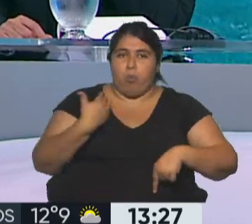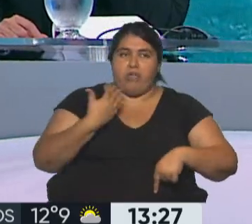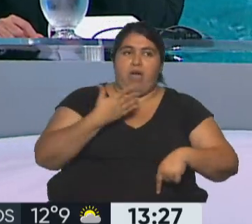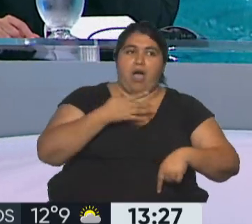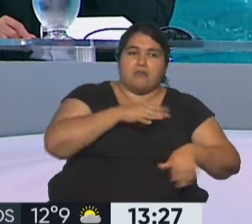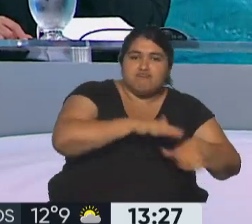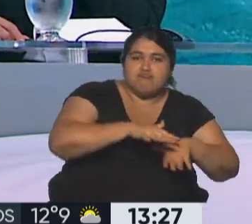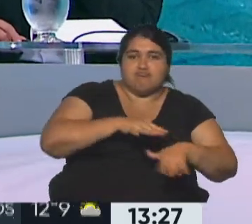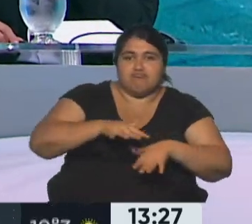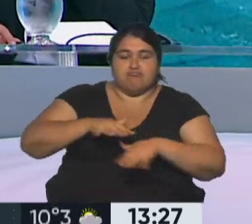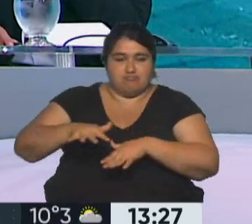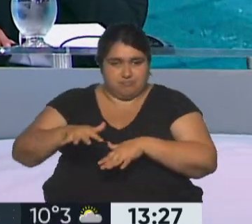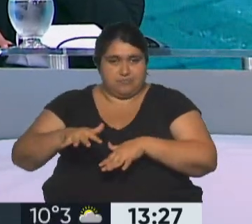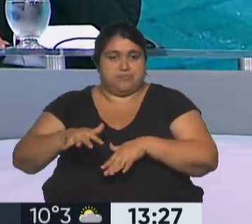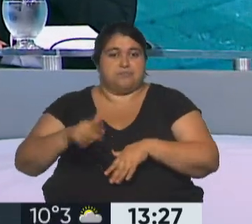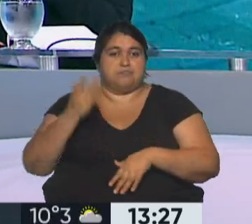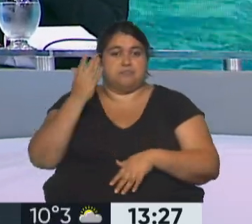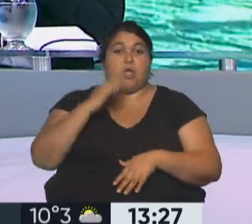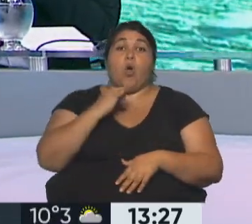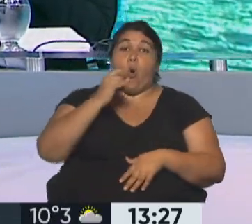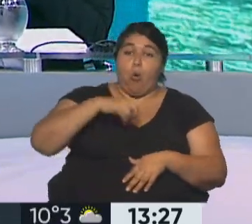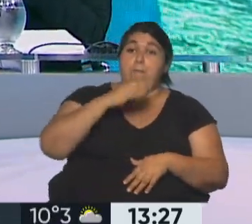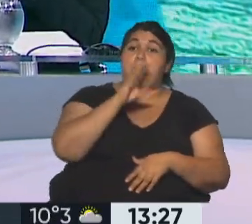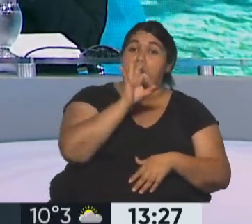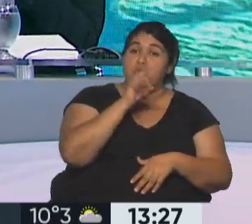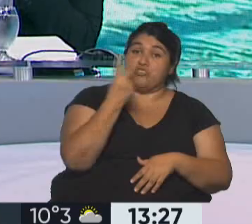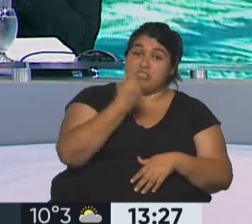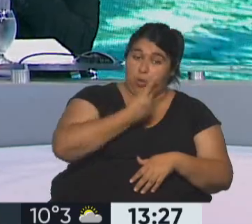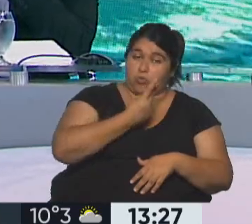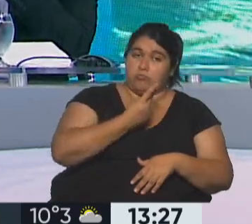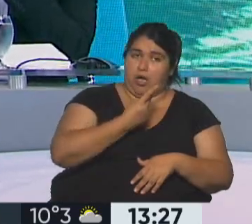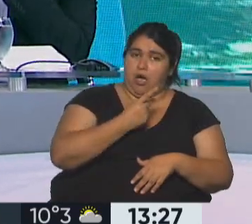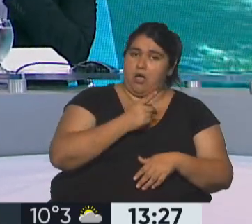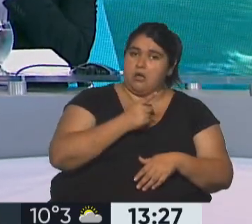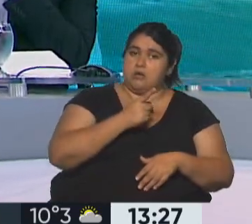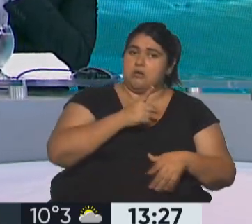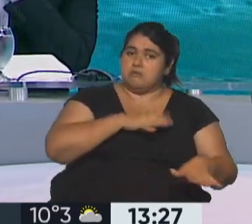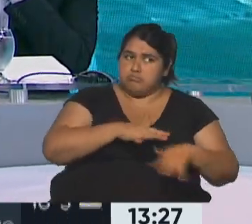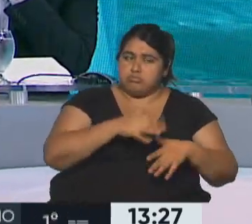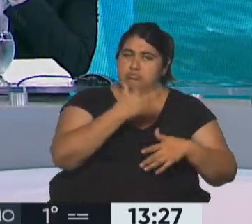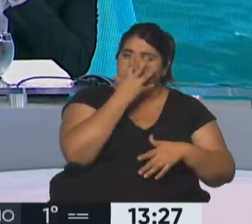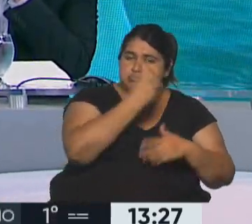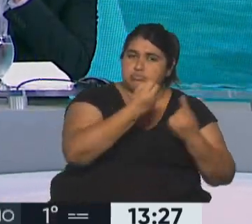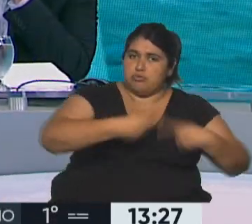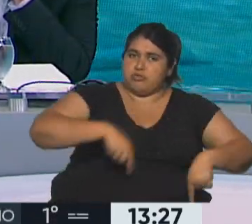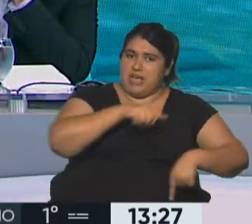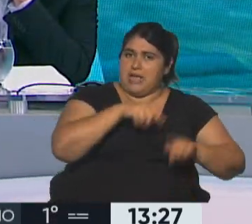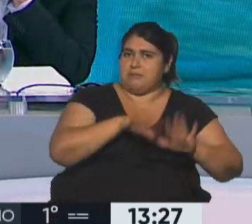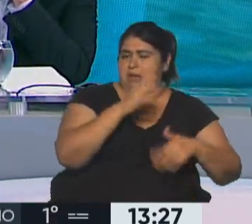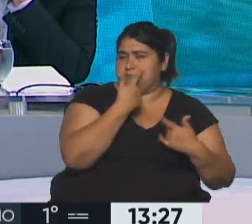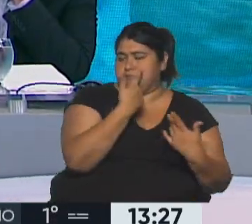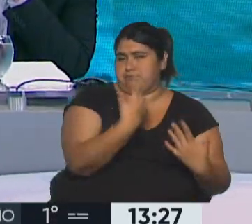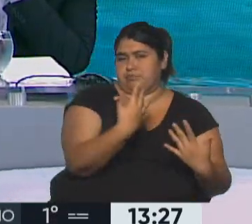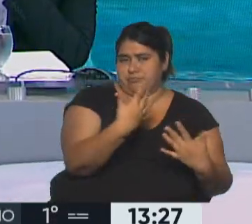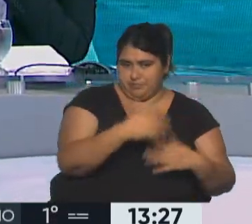Gran artista fue Juan Pablo II, que era artista aparte. Movió, conmovió e hizo implosionar la